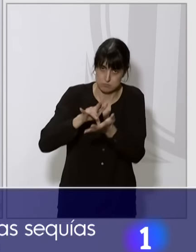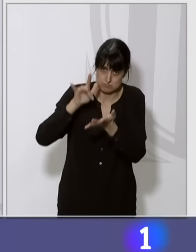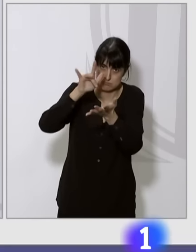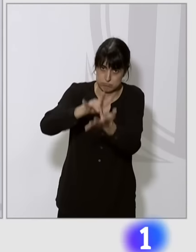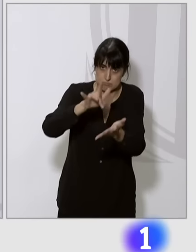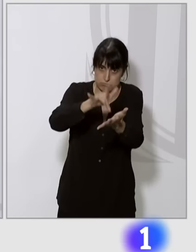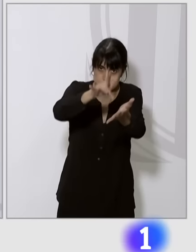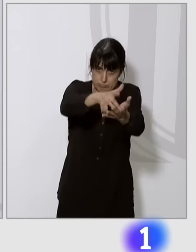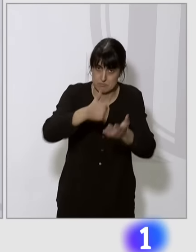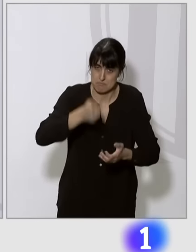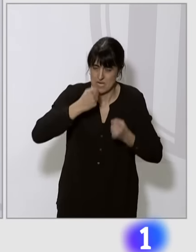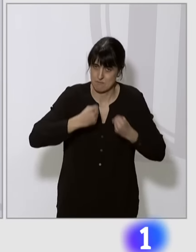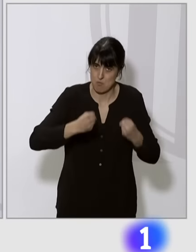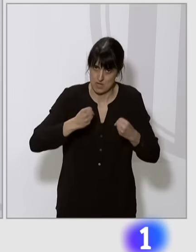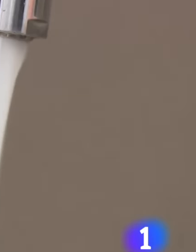intens